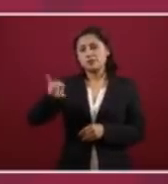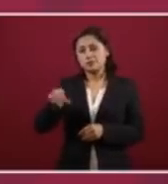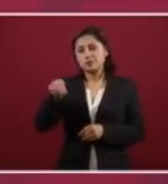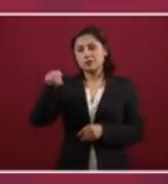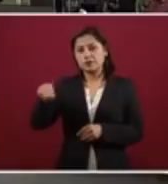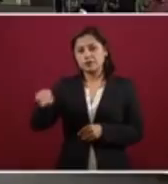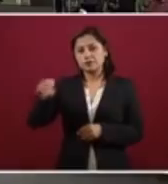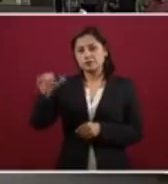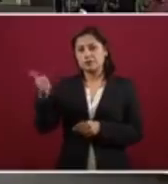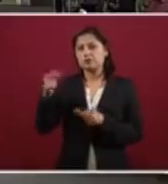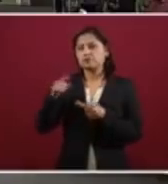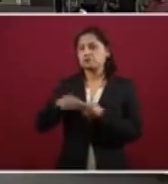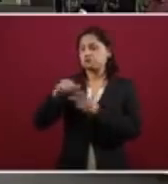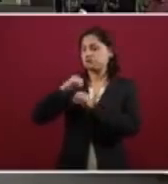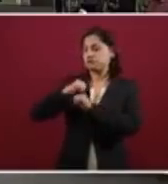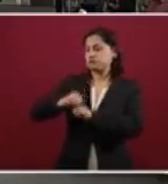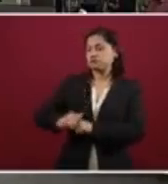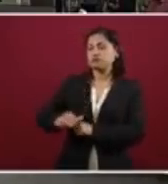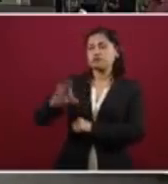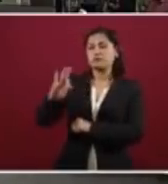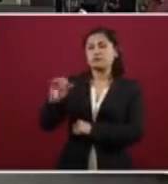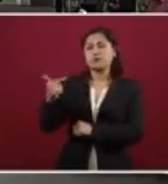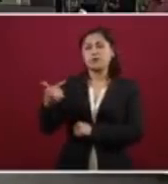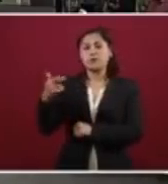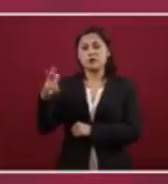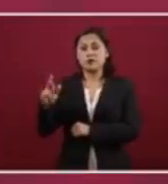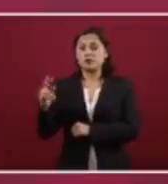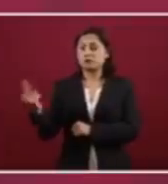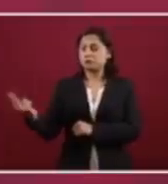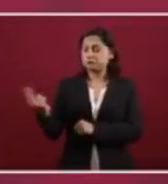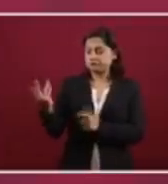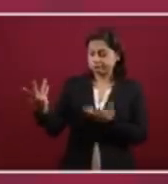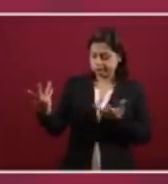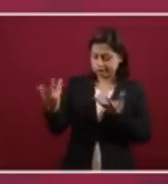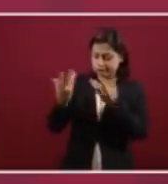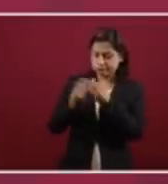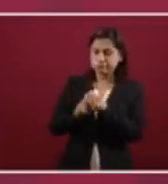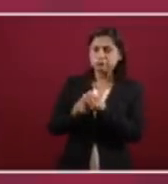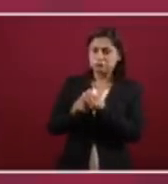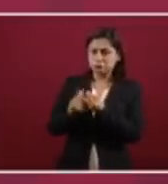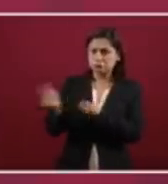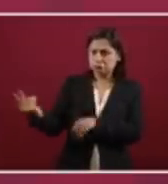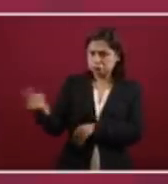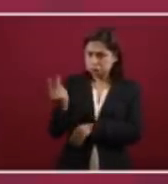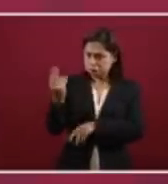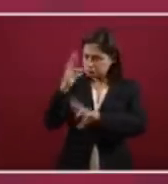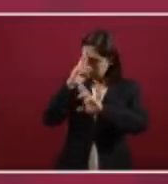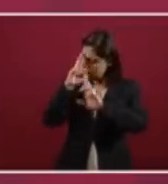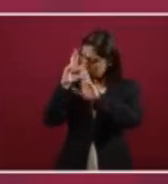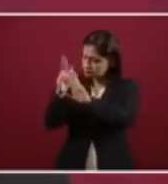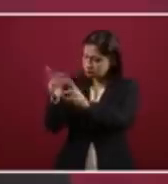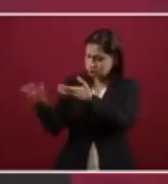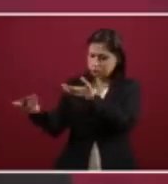general. Es una relación respetuosa y de